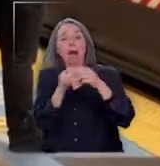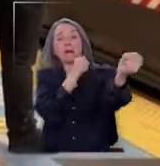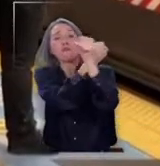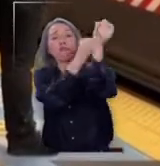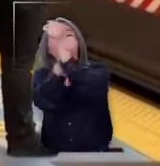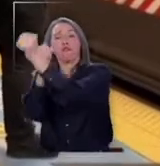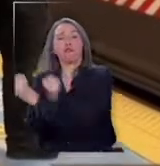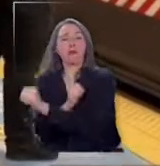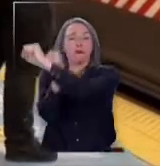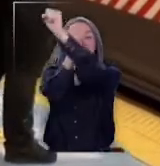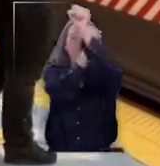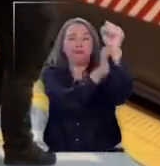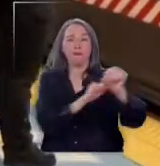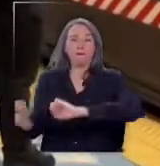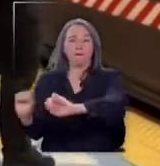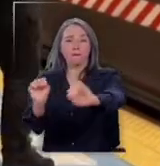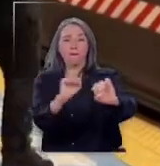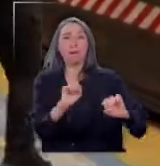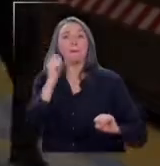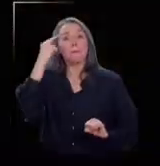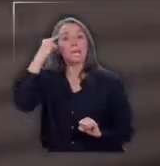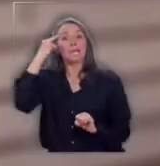pensando en la primera